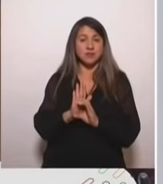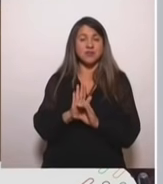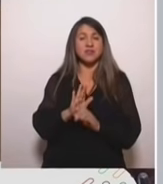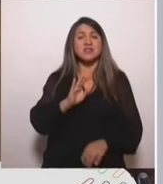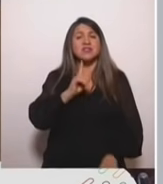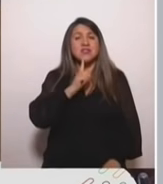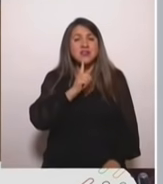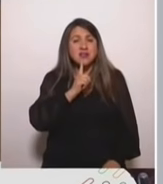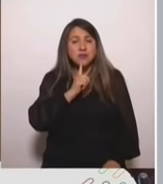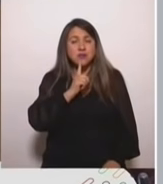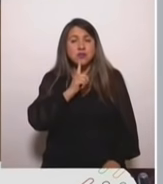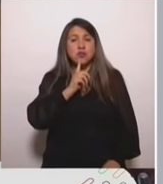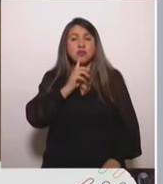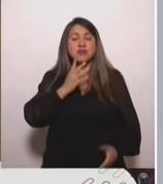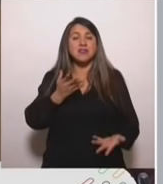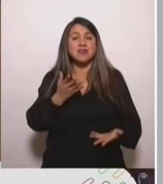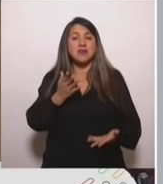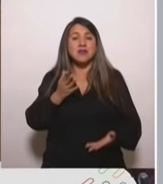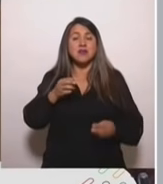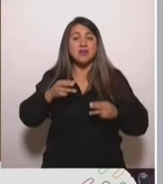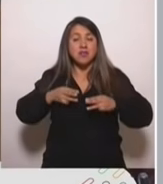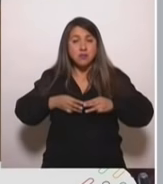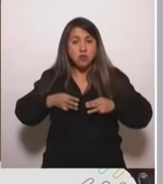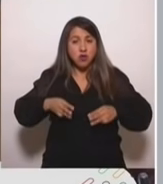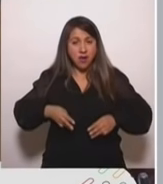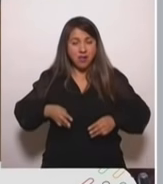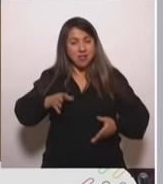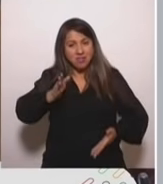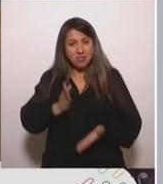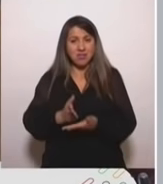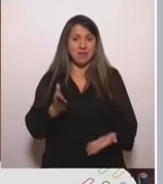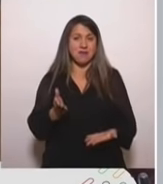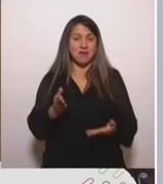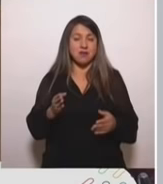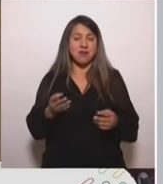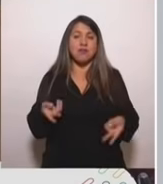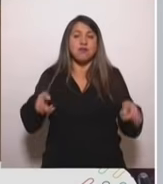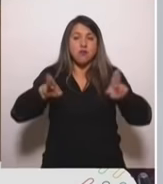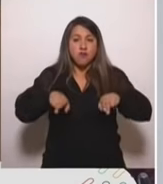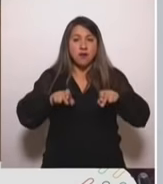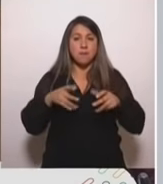señala, que ya se institucionalizó el contexto que se vivió, que se está viviendo con ese acuerdo.